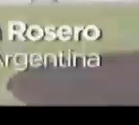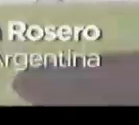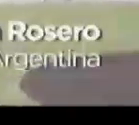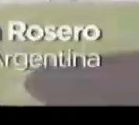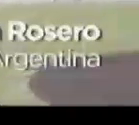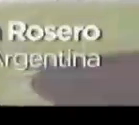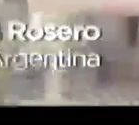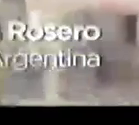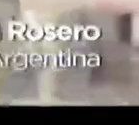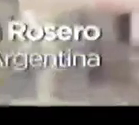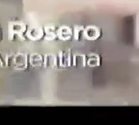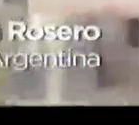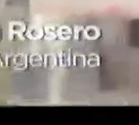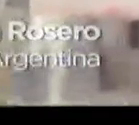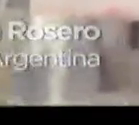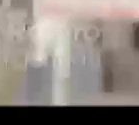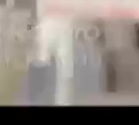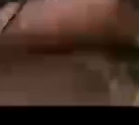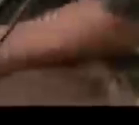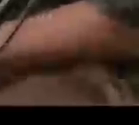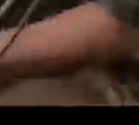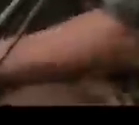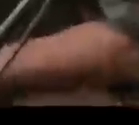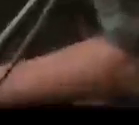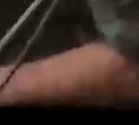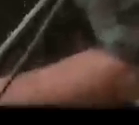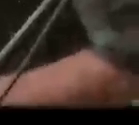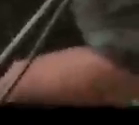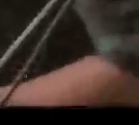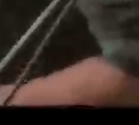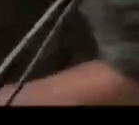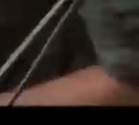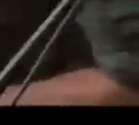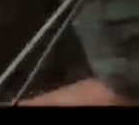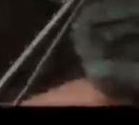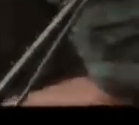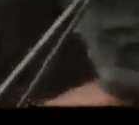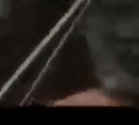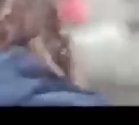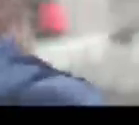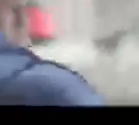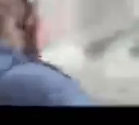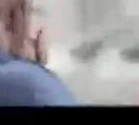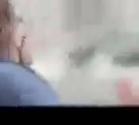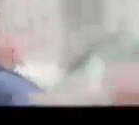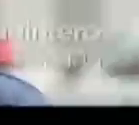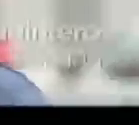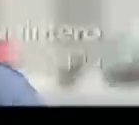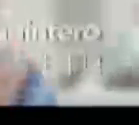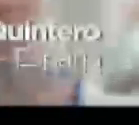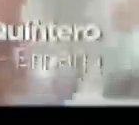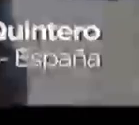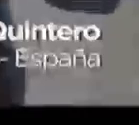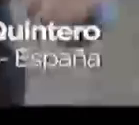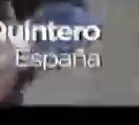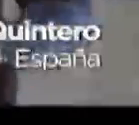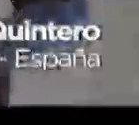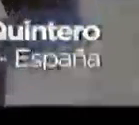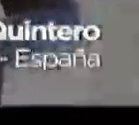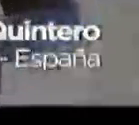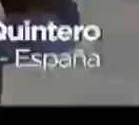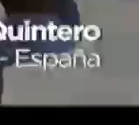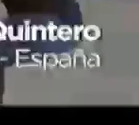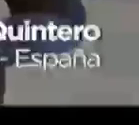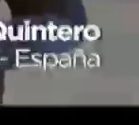nuevo, me descubro una vieja verdad. Puede el árbol extender